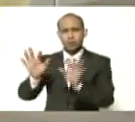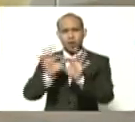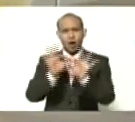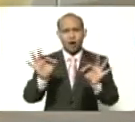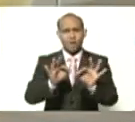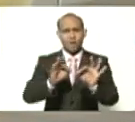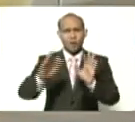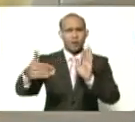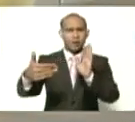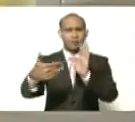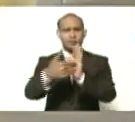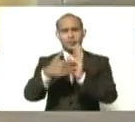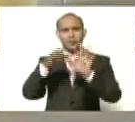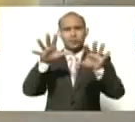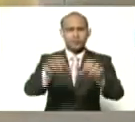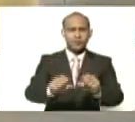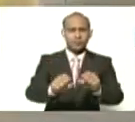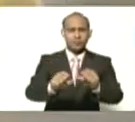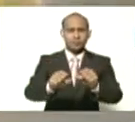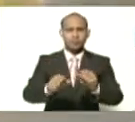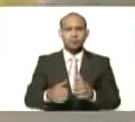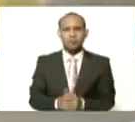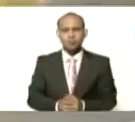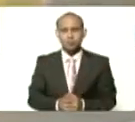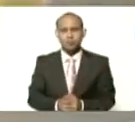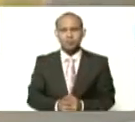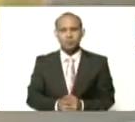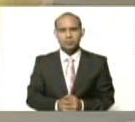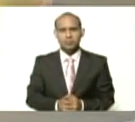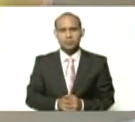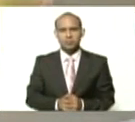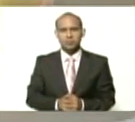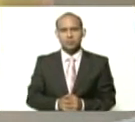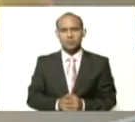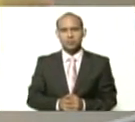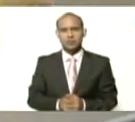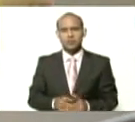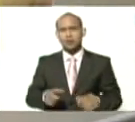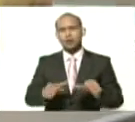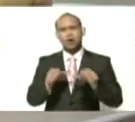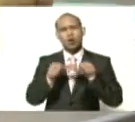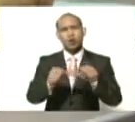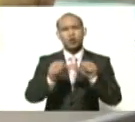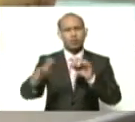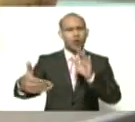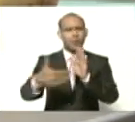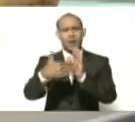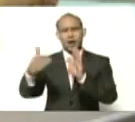los círculos imperialistas no apelen sin escrúpulos